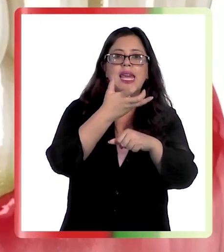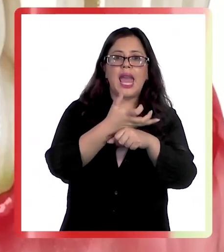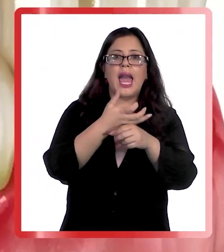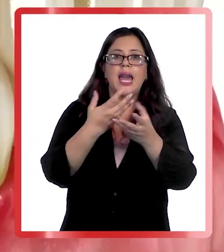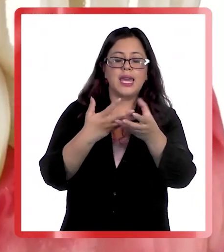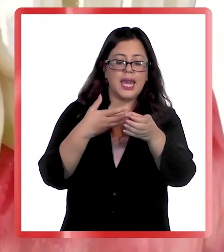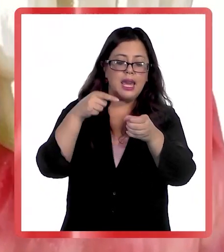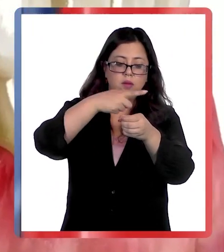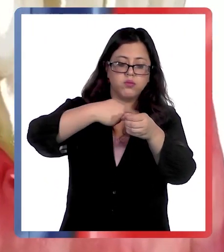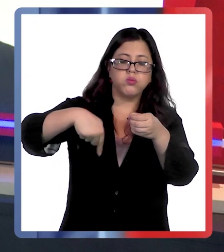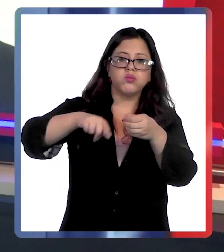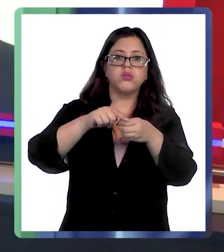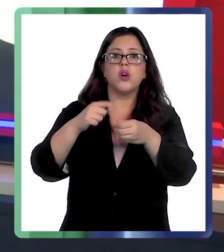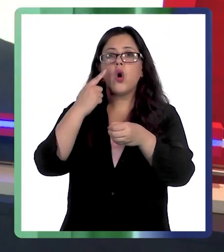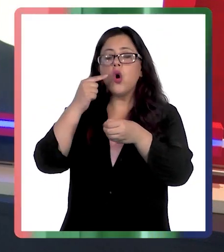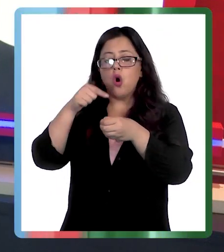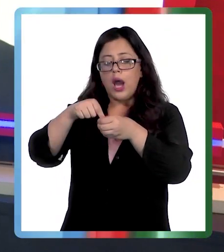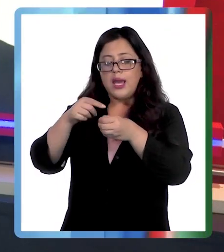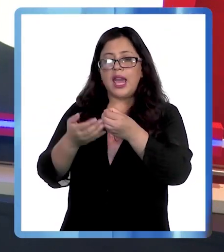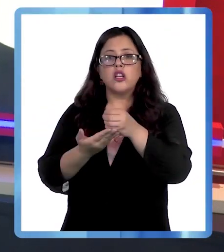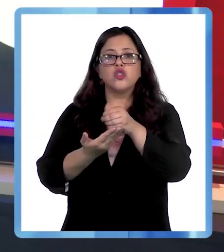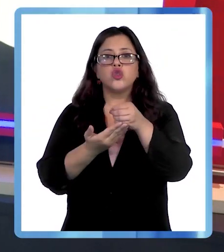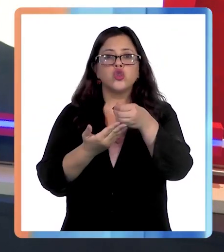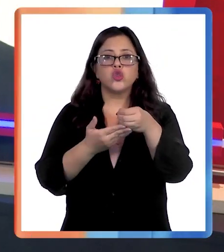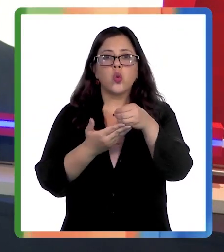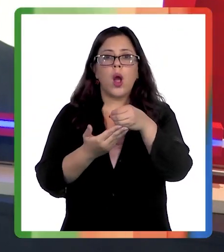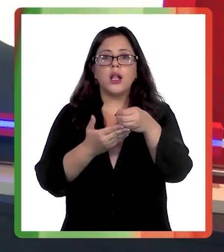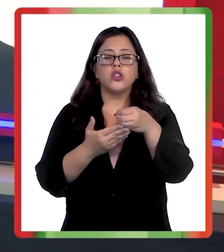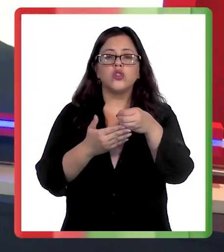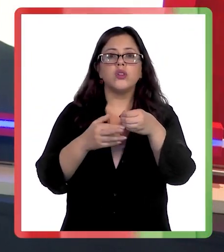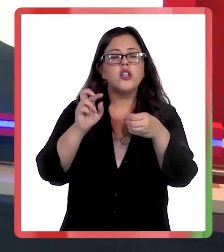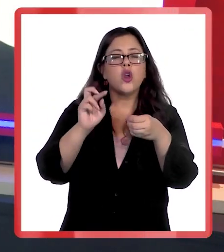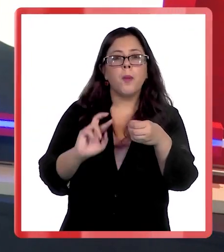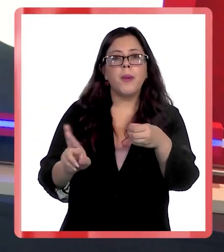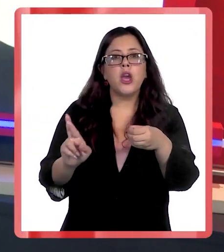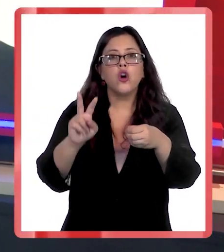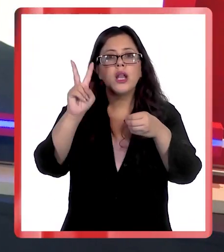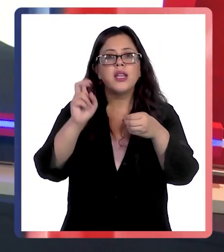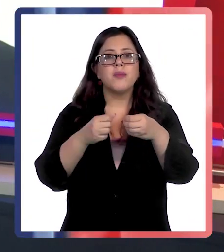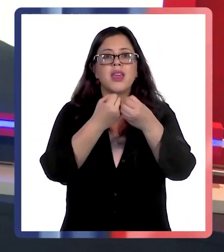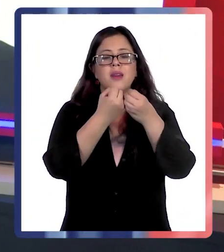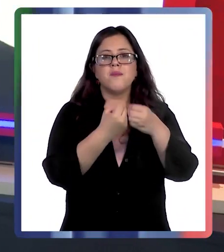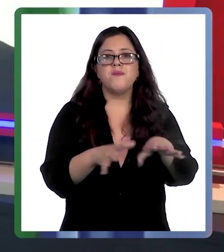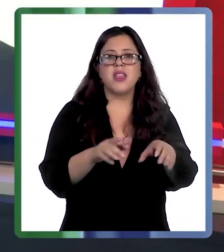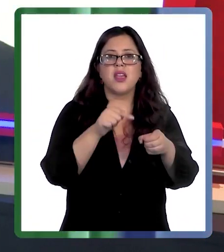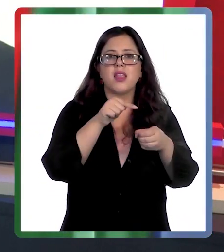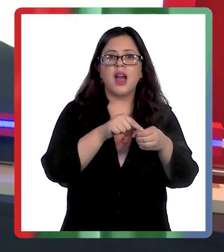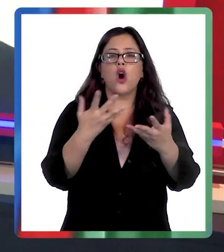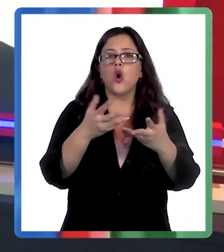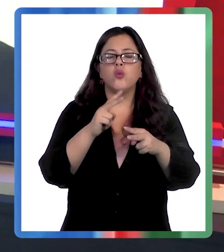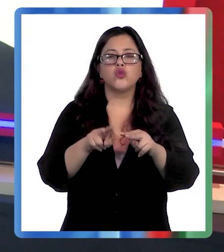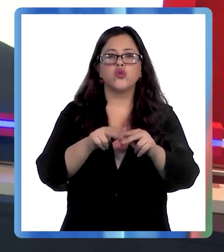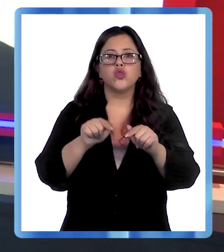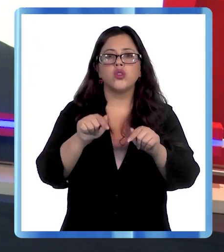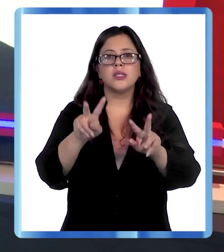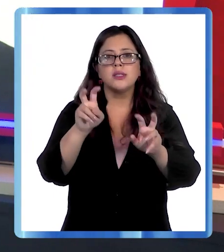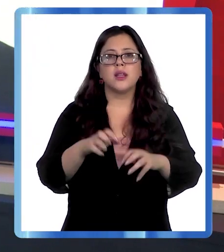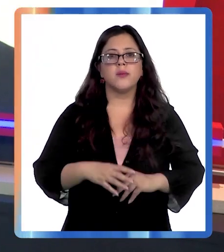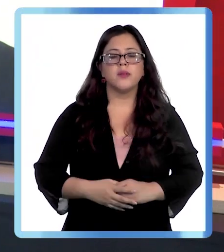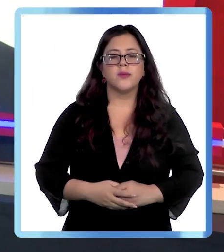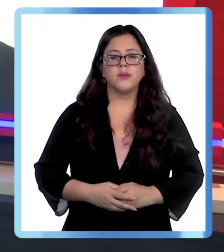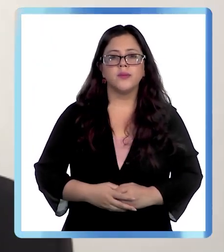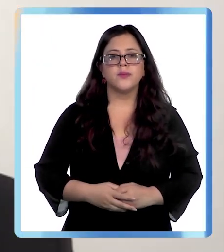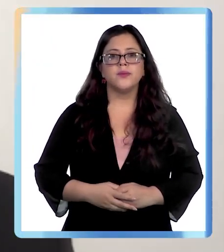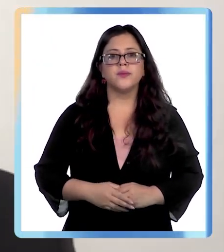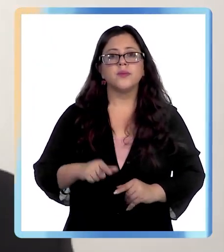diente te fijas la pieza dental queda suelta no tiene donde afirmarse y la peor consecuencia es la pérdida del diente Cómo se resuelve